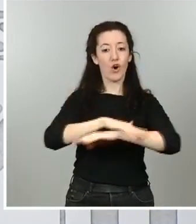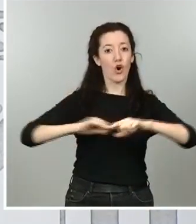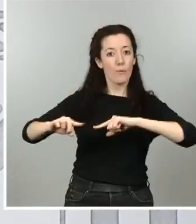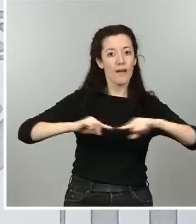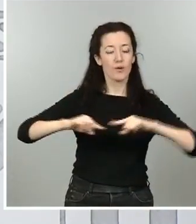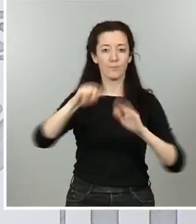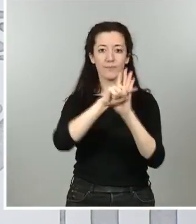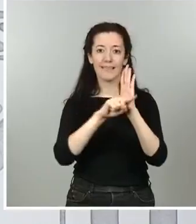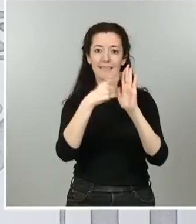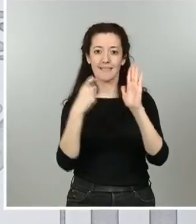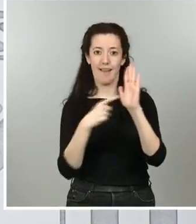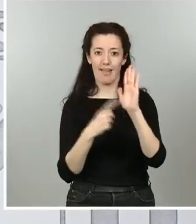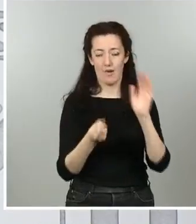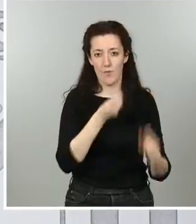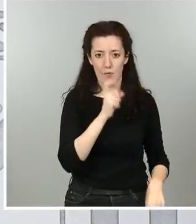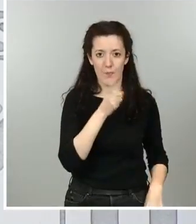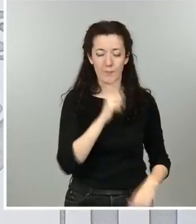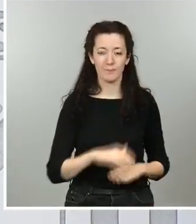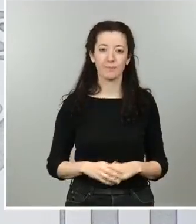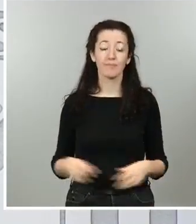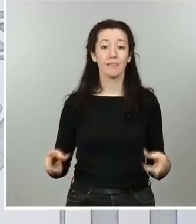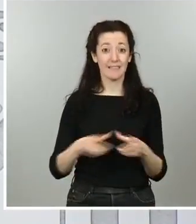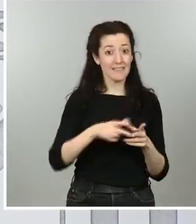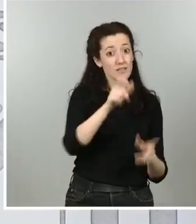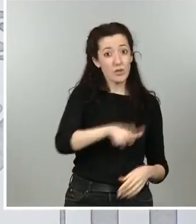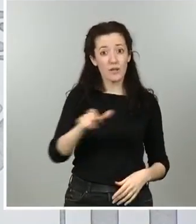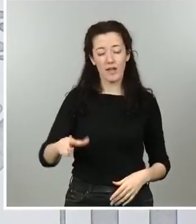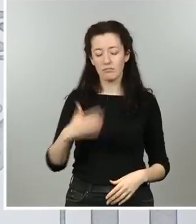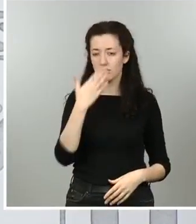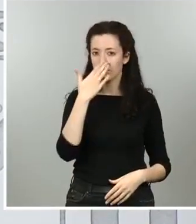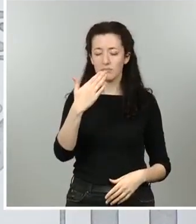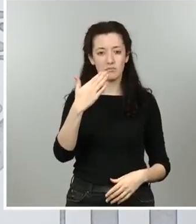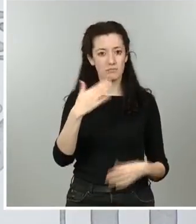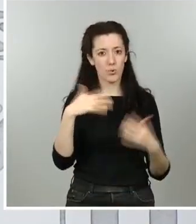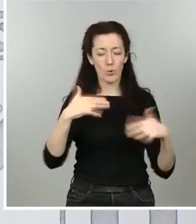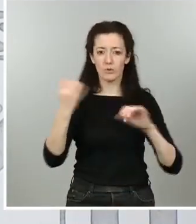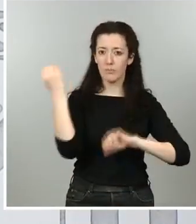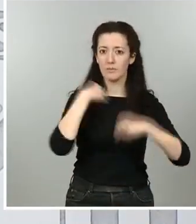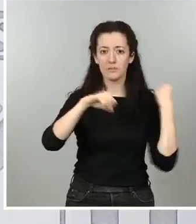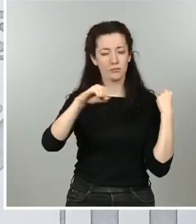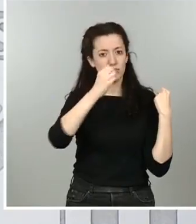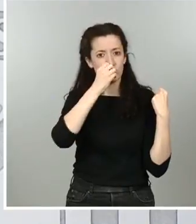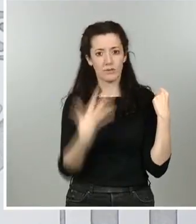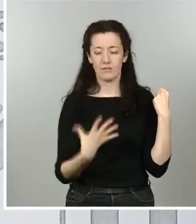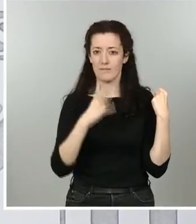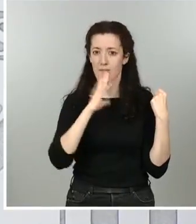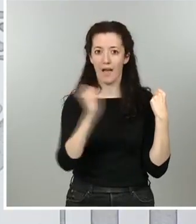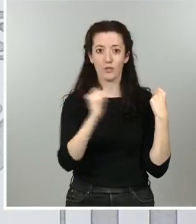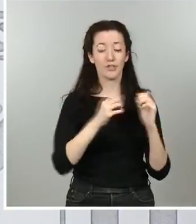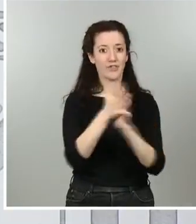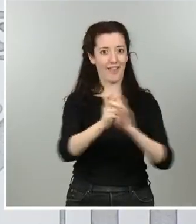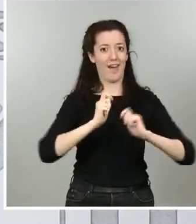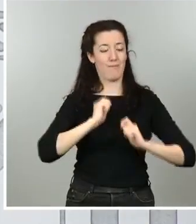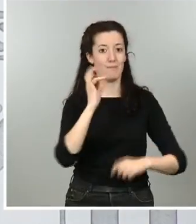El comportamiento ejemplar de la ciudadanía, creo que podemos compartir, nos permite ser moderadamente optimistas. Este fin de semana